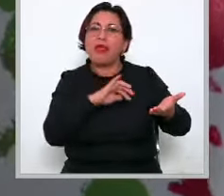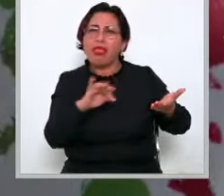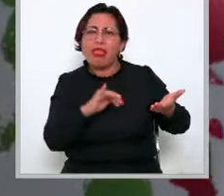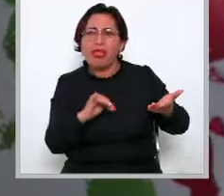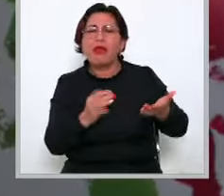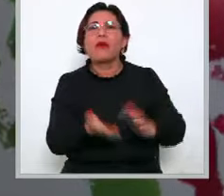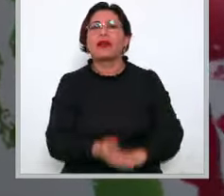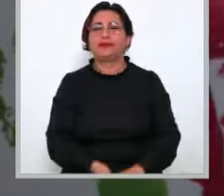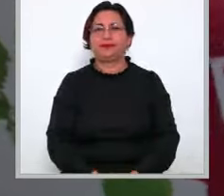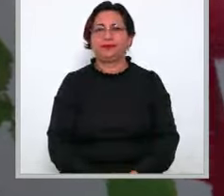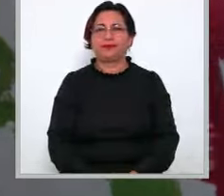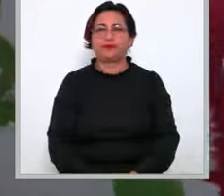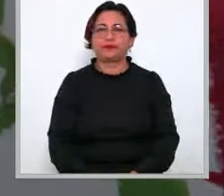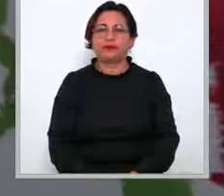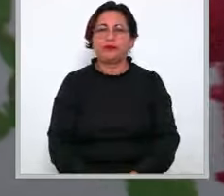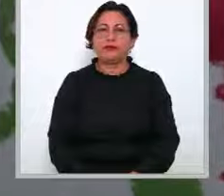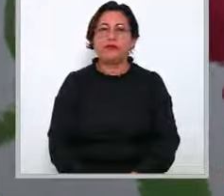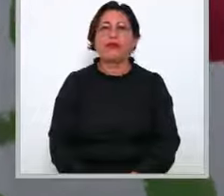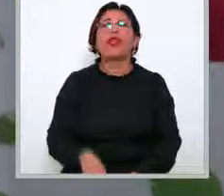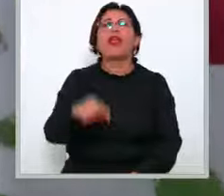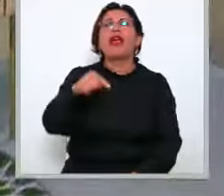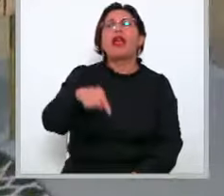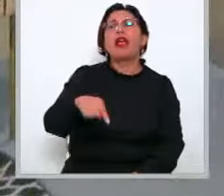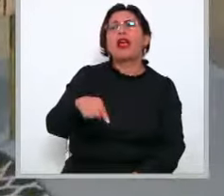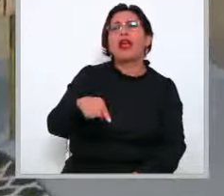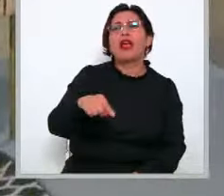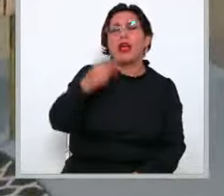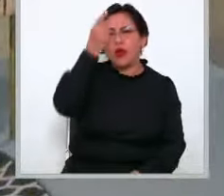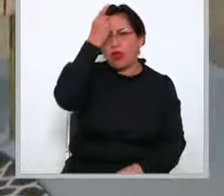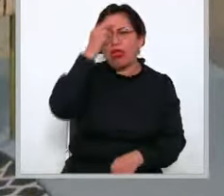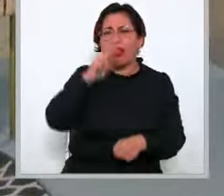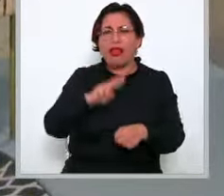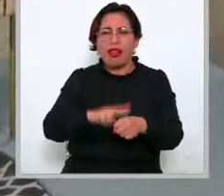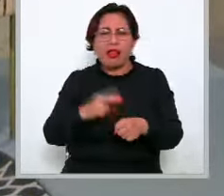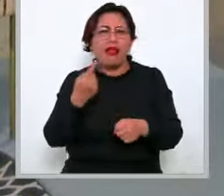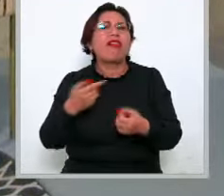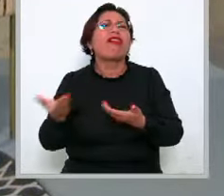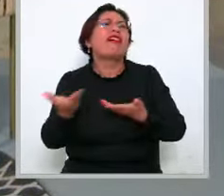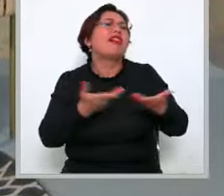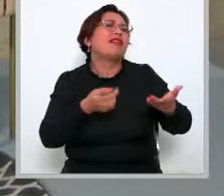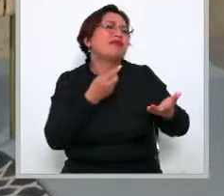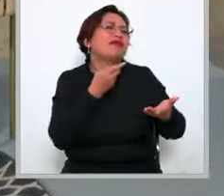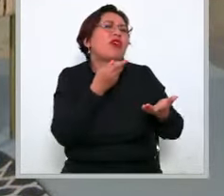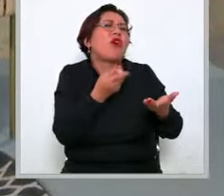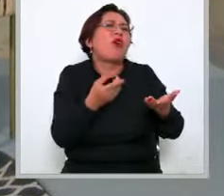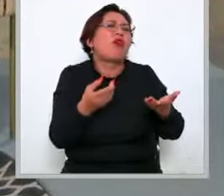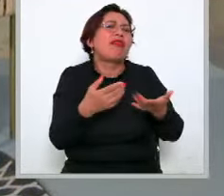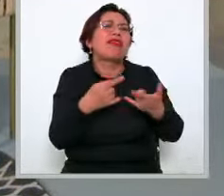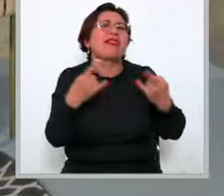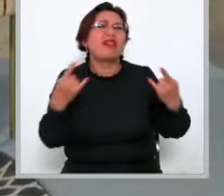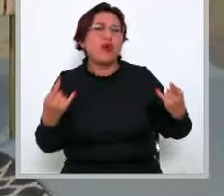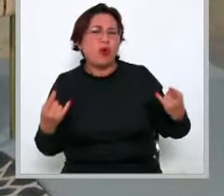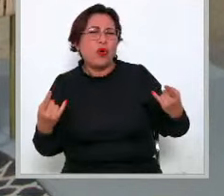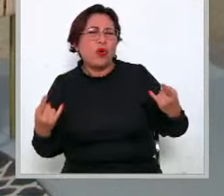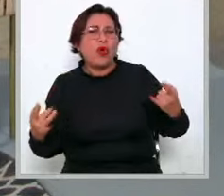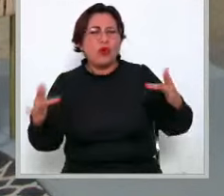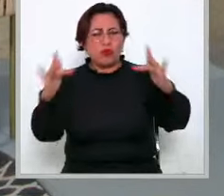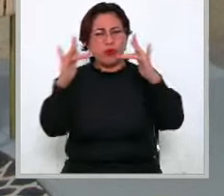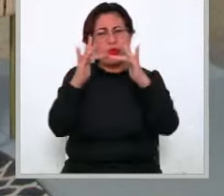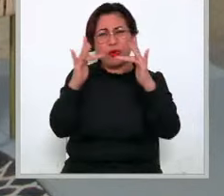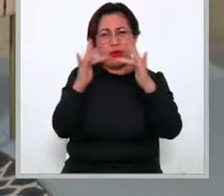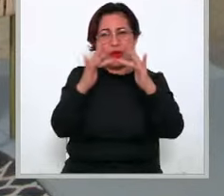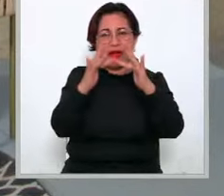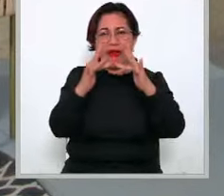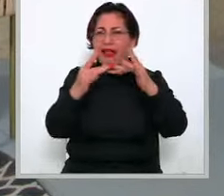Aprovechando igual, directora, en estos contextos donde de repente como sociedad andamos ya cada vez más metidos en redes sociales y ocupamos como otro